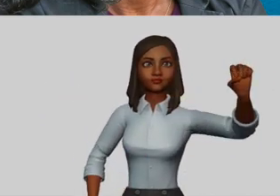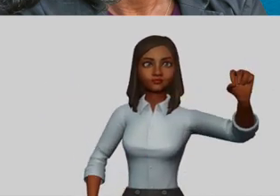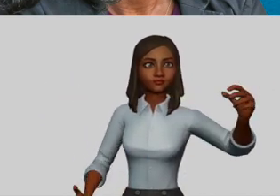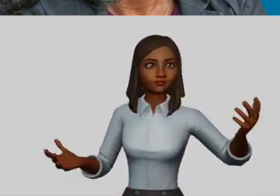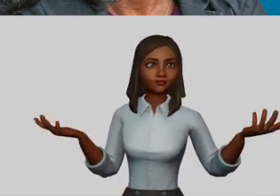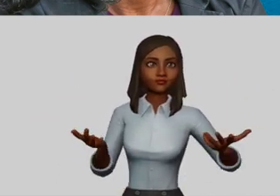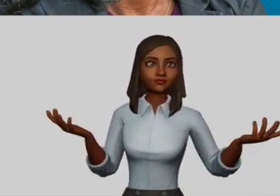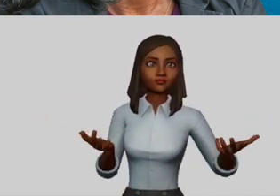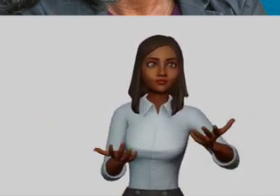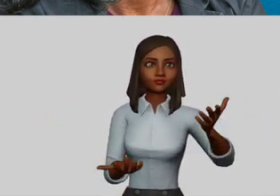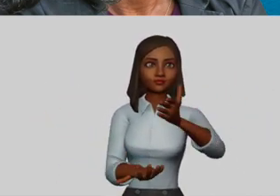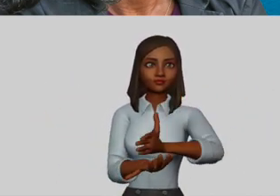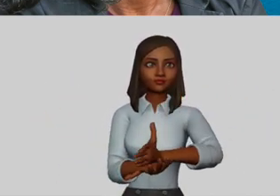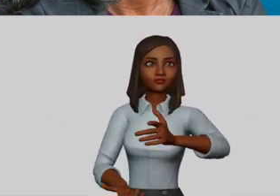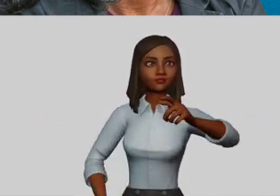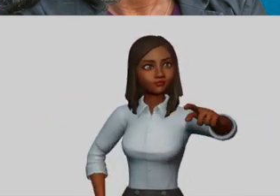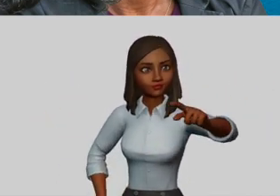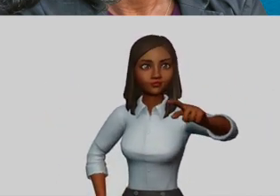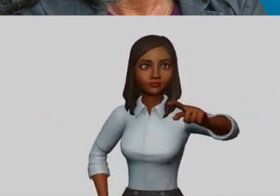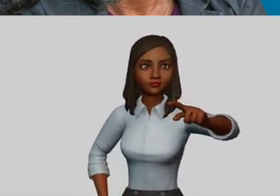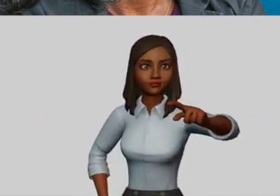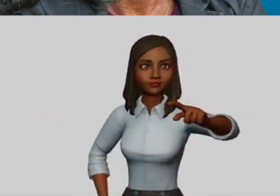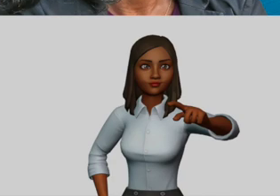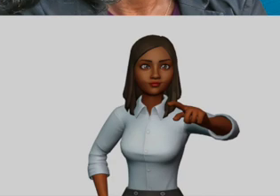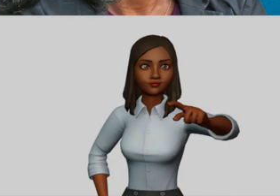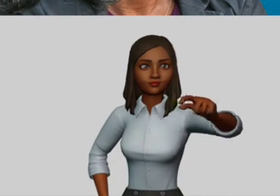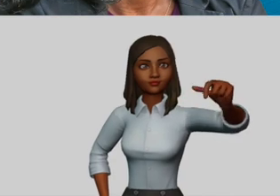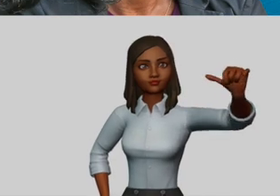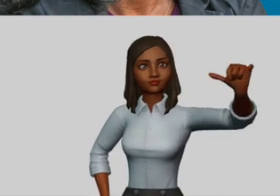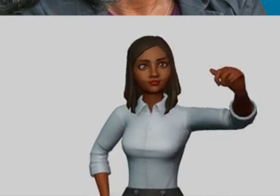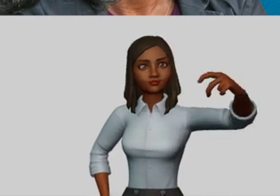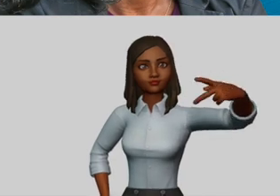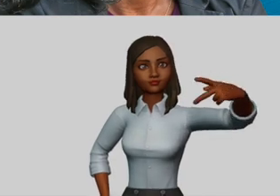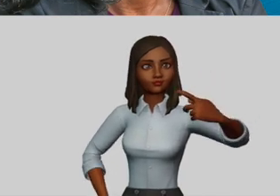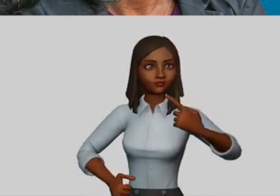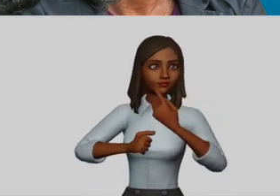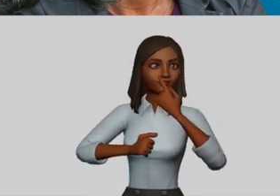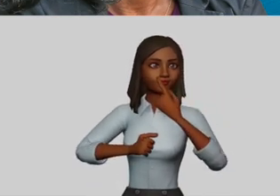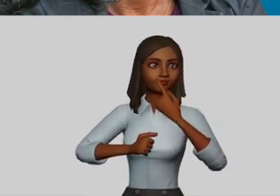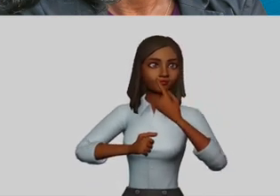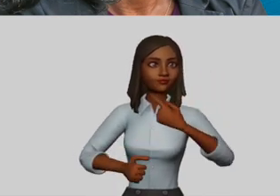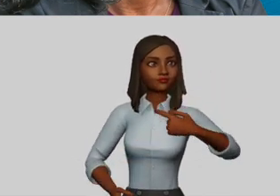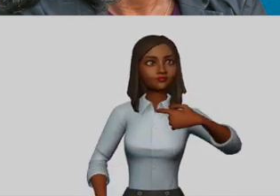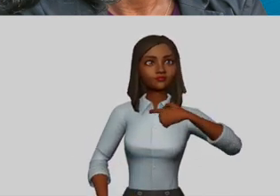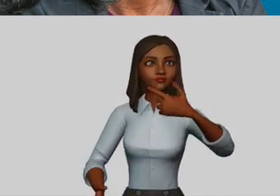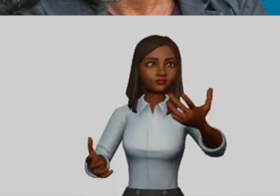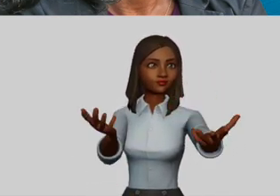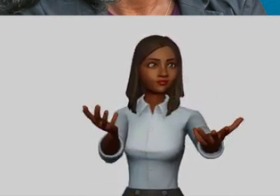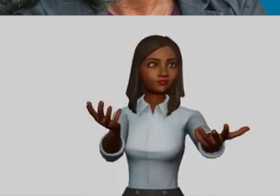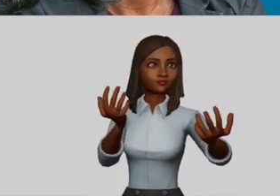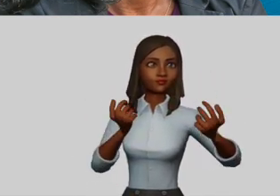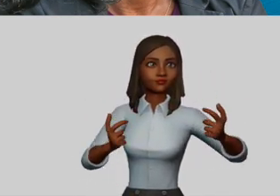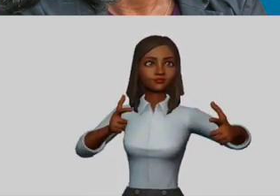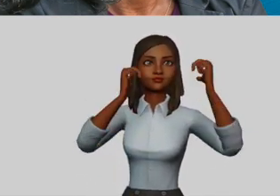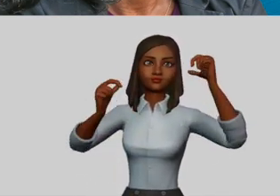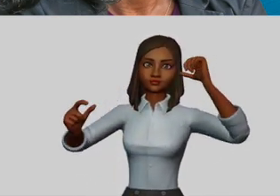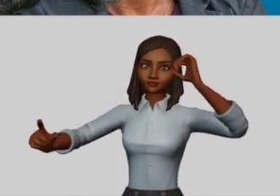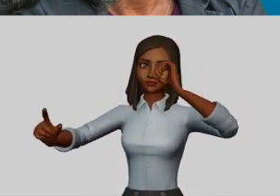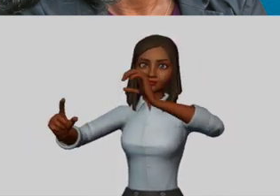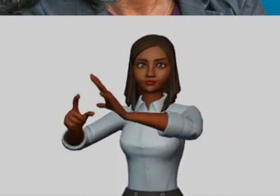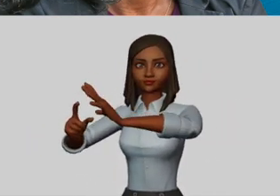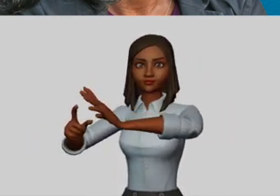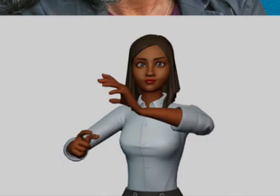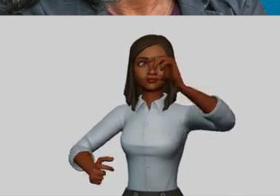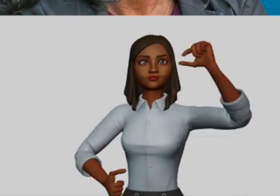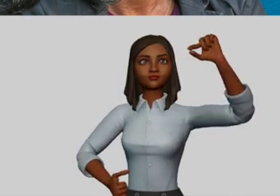volviendo privados y es difícil a veces de separarlo. Pero quería estar en la otra parte porque se mueve un poquito